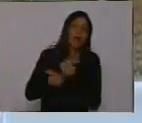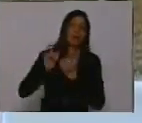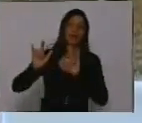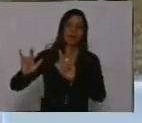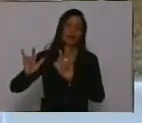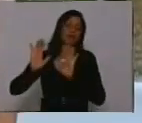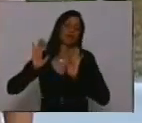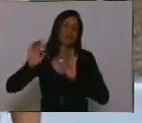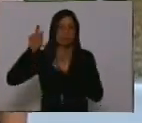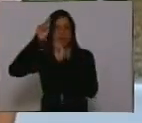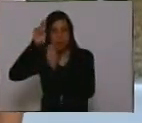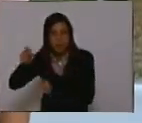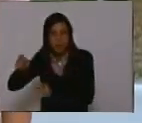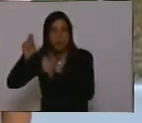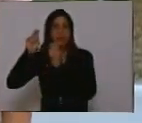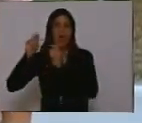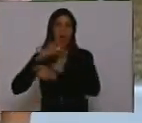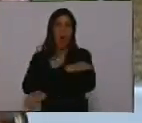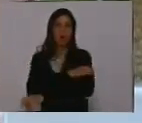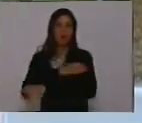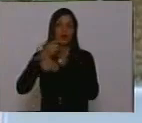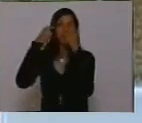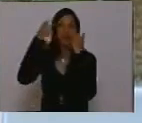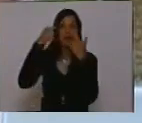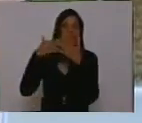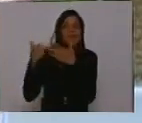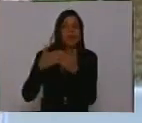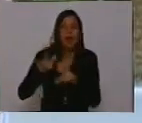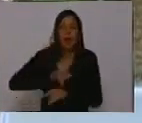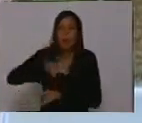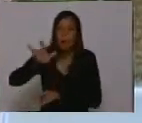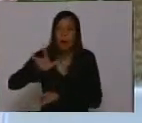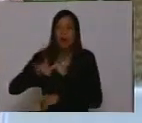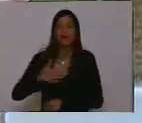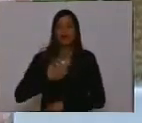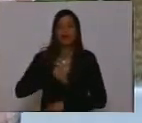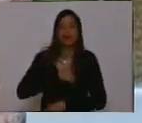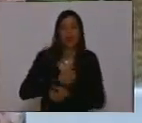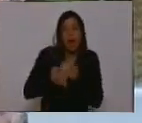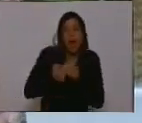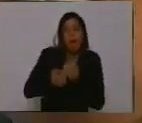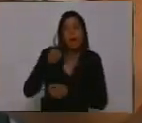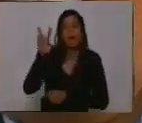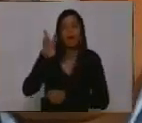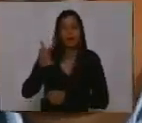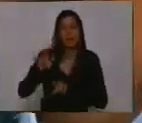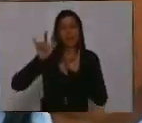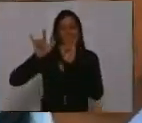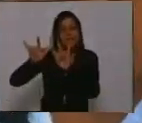del pensamiento político que tengan. Que los acompañe el amor que tiene la patria venezolana por cada uno